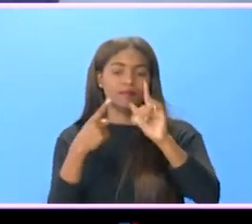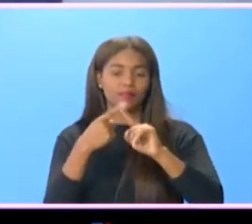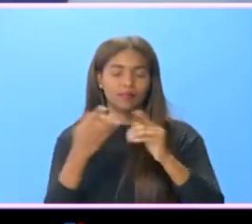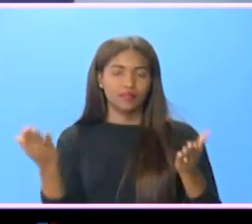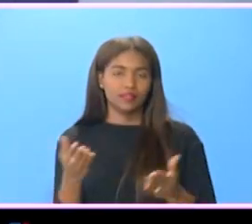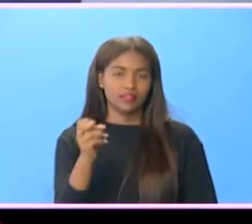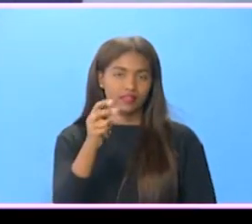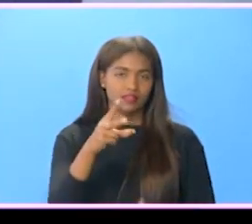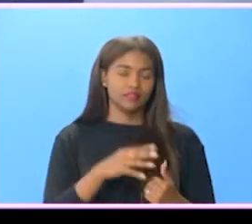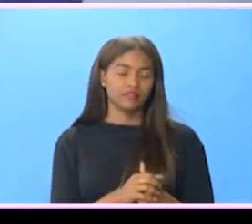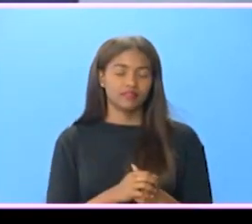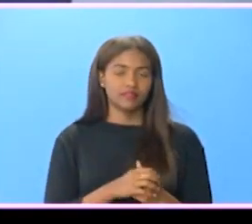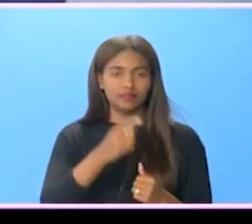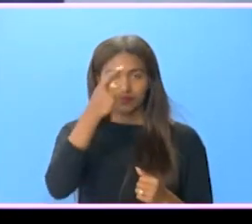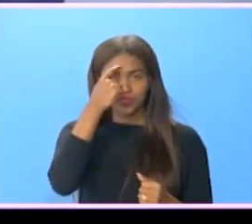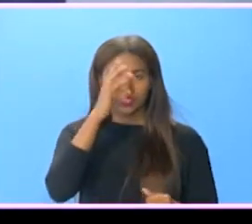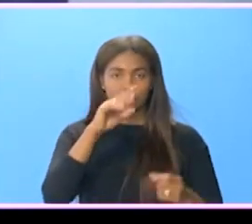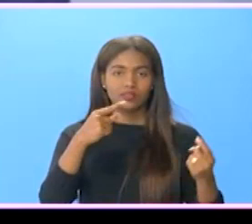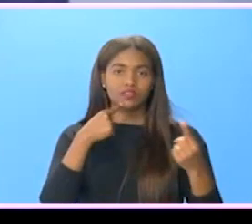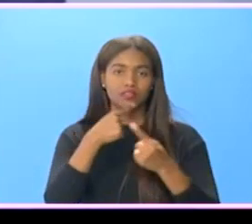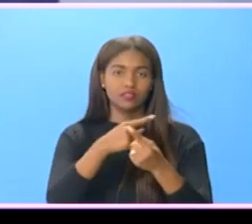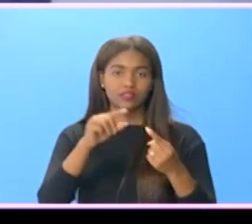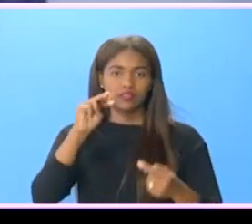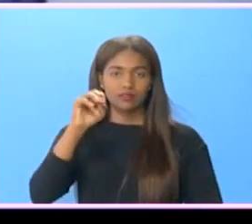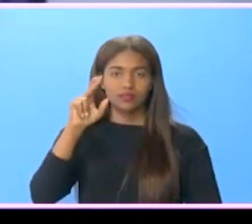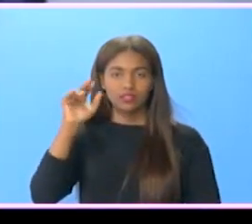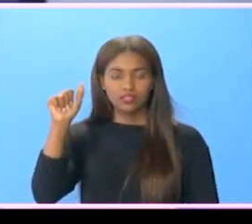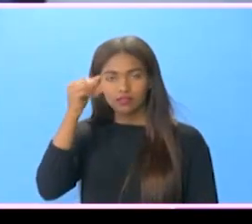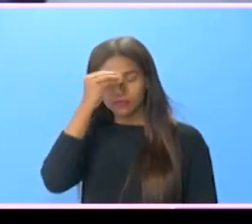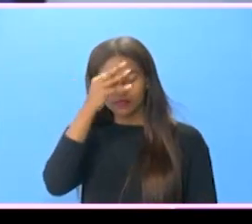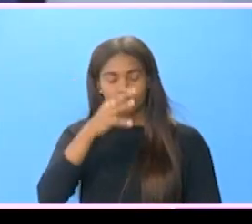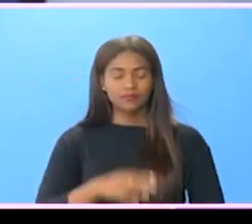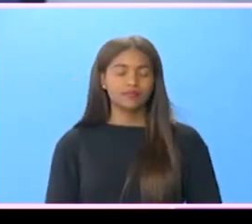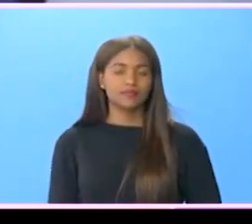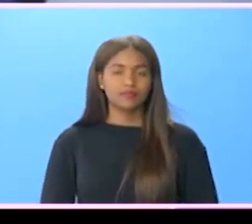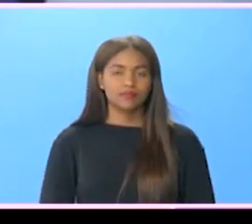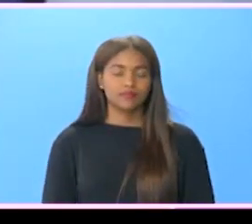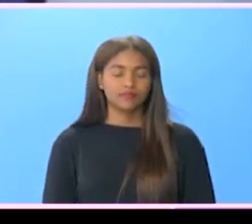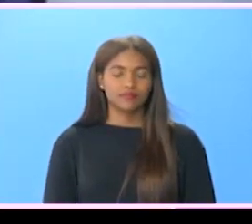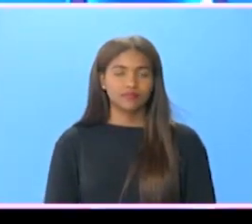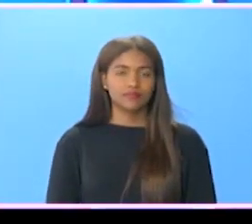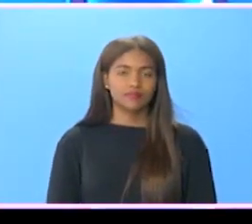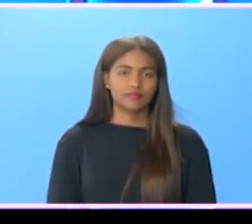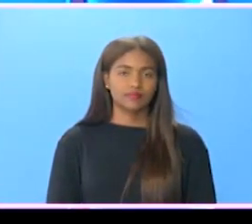este canal. Para 4RD Noticias, María Victoria Suárez.